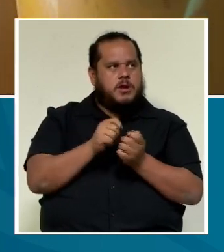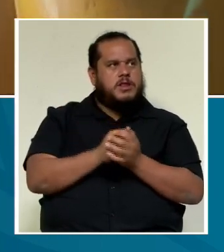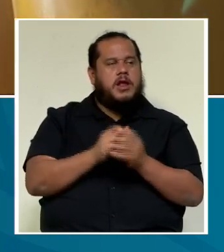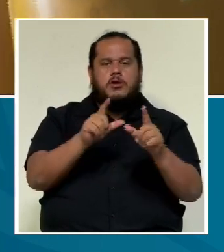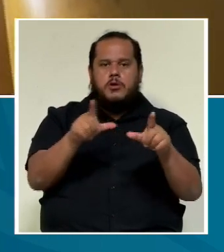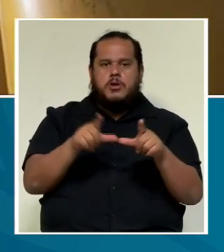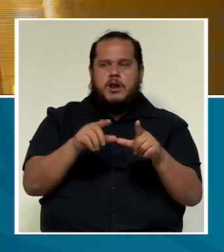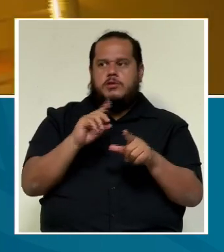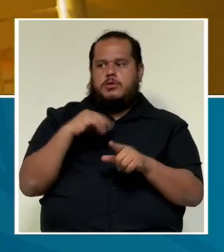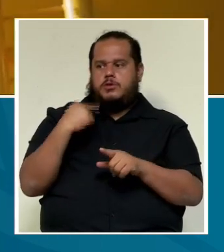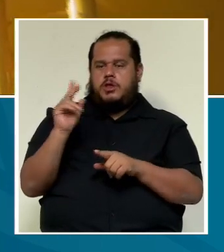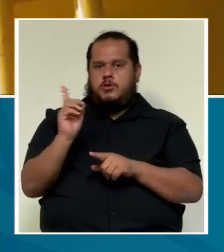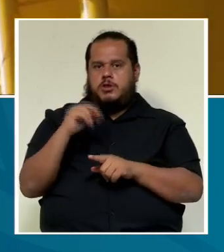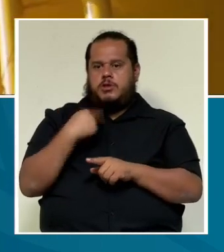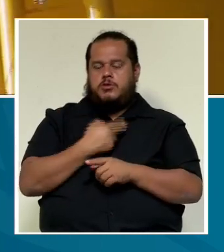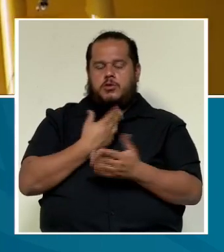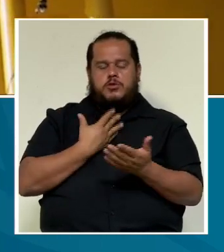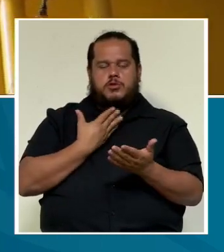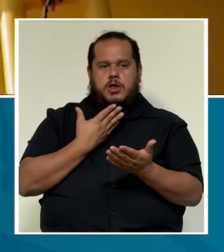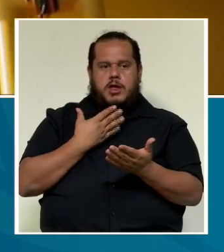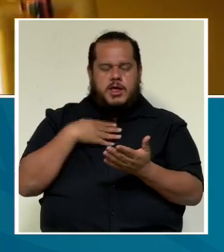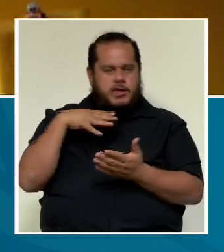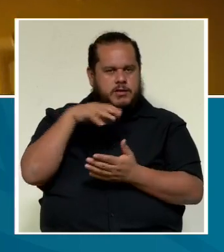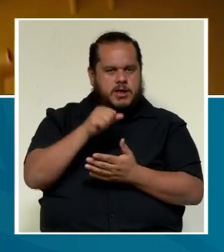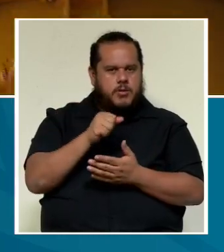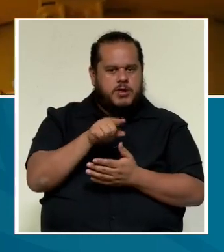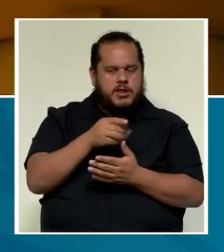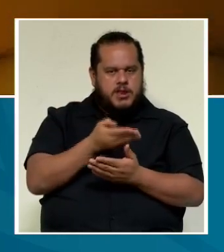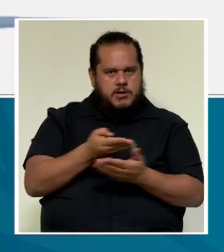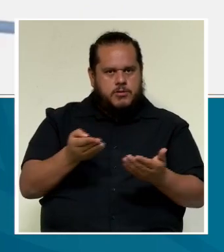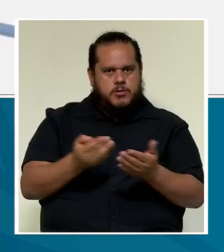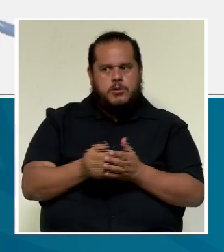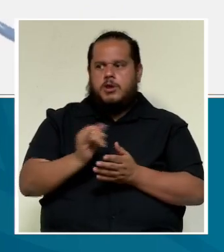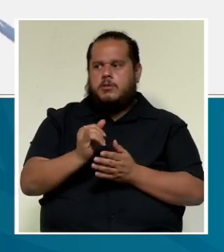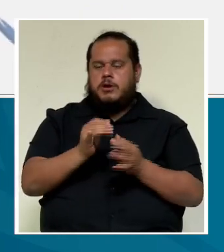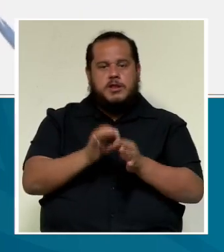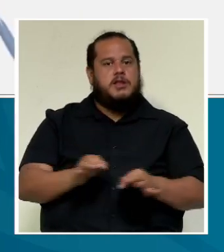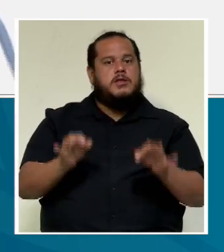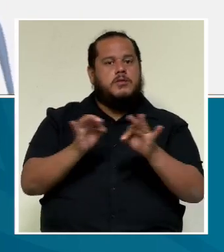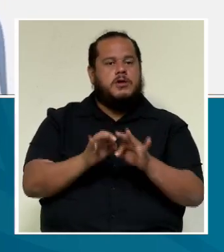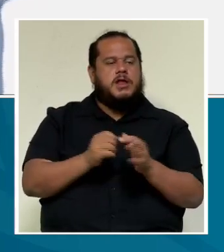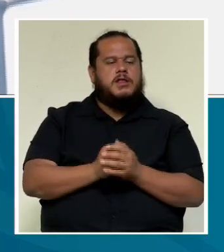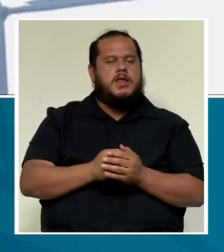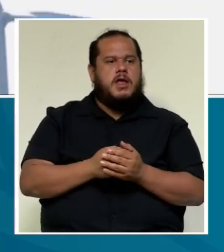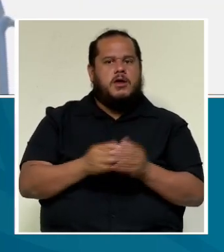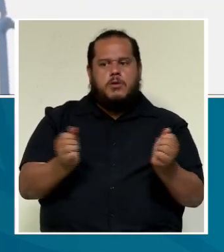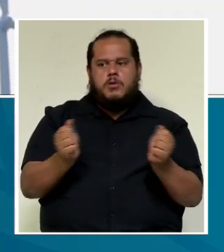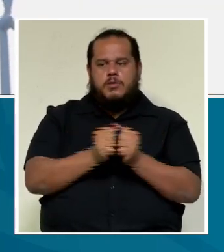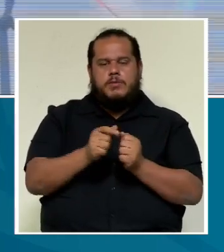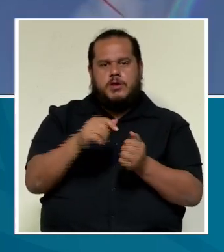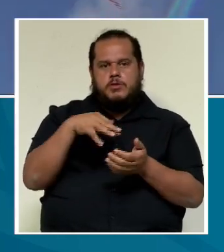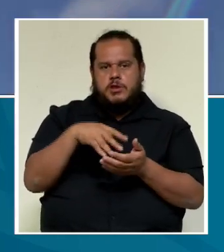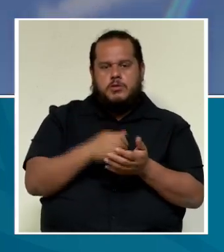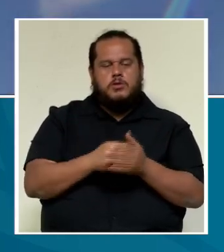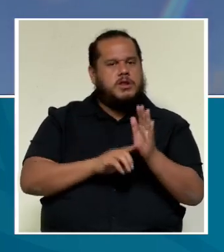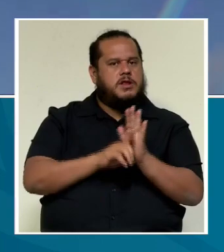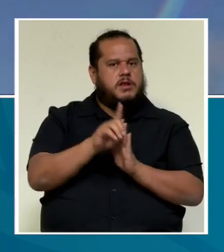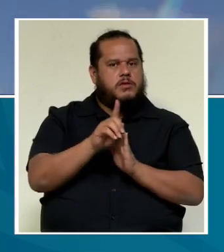nosotros identificamos que existe recurso. También es muy importante, como complemento a este estudio, el desarrollo